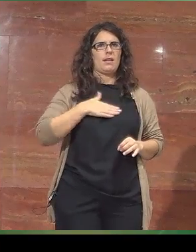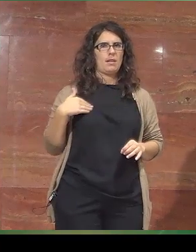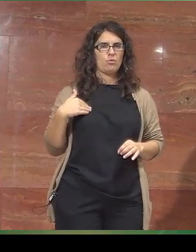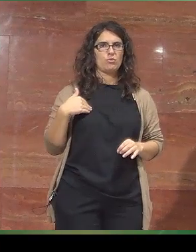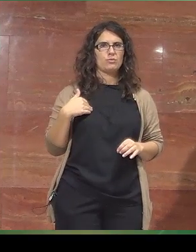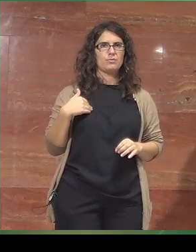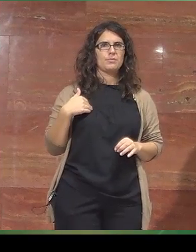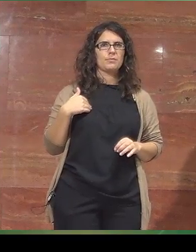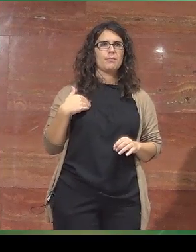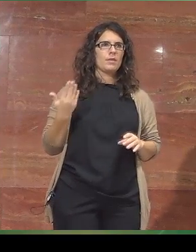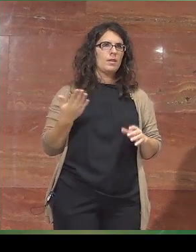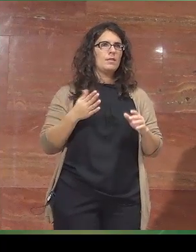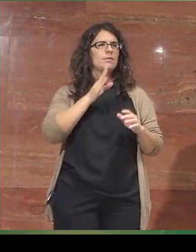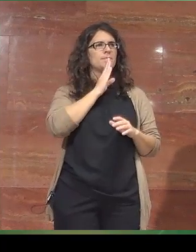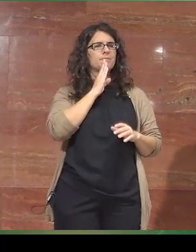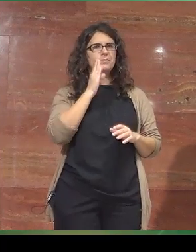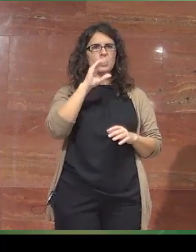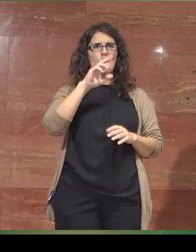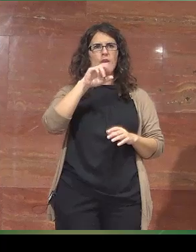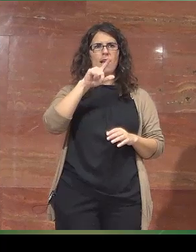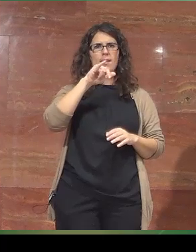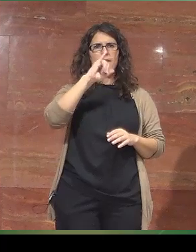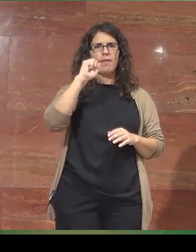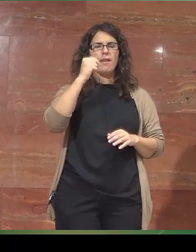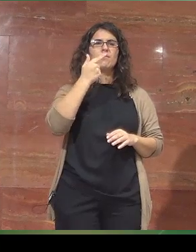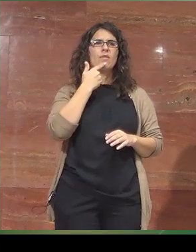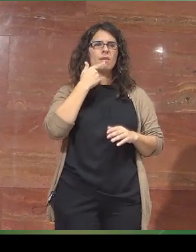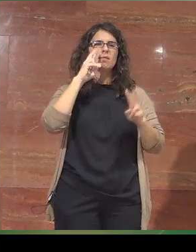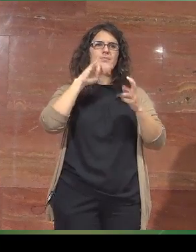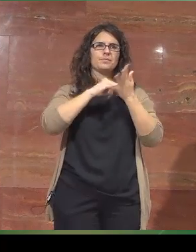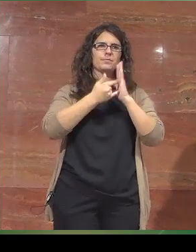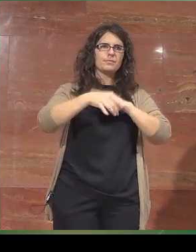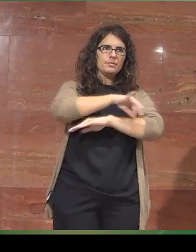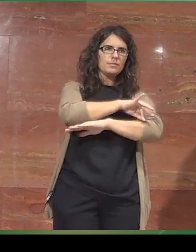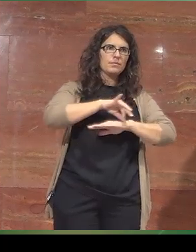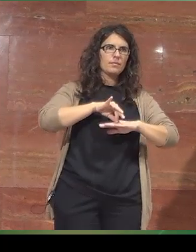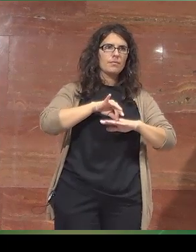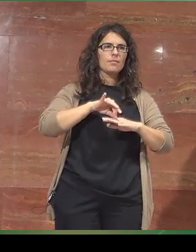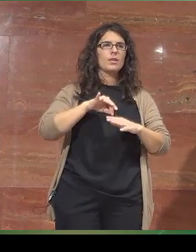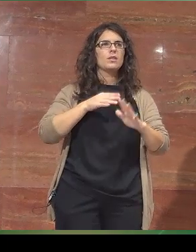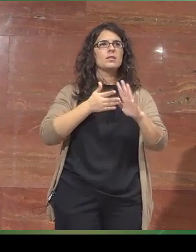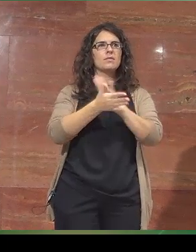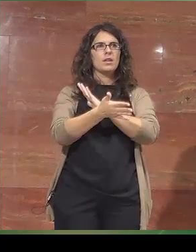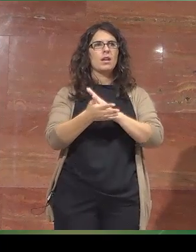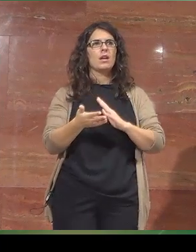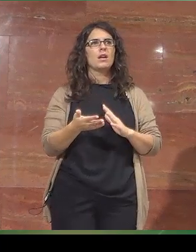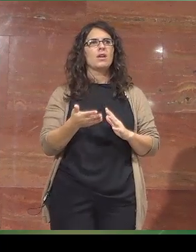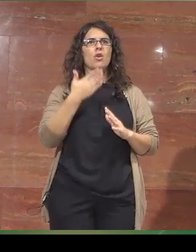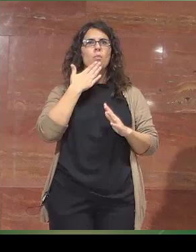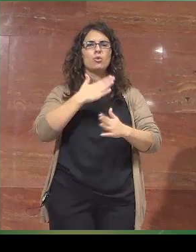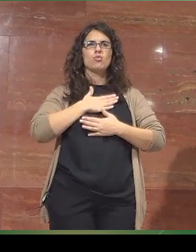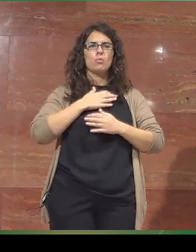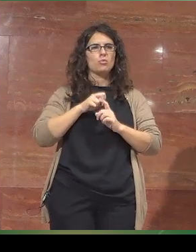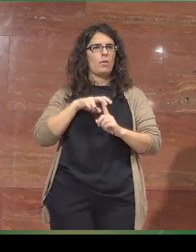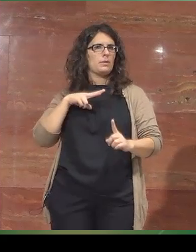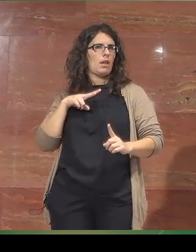hablando hablaba José Antonio Corraliza, del sesgo de los arquitectos, el sesgo de la mesa, ¿no? Es decir, adoptan su